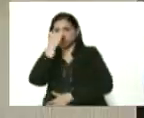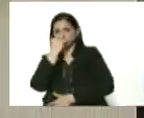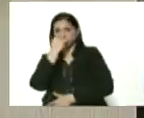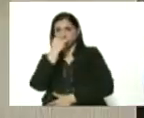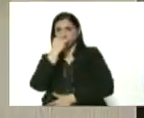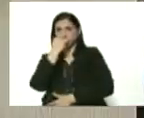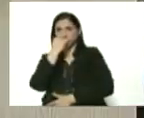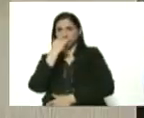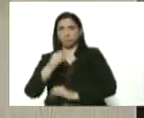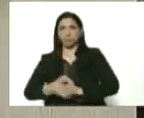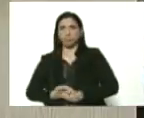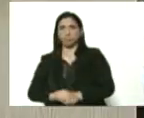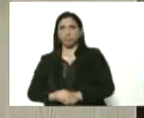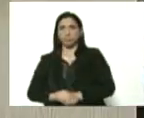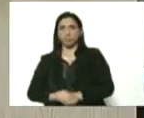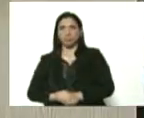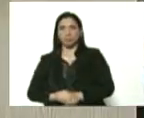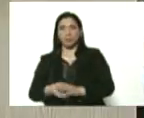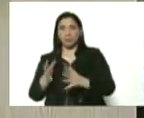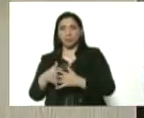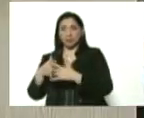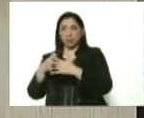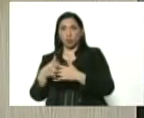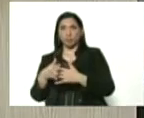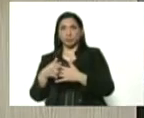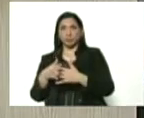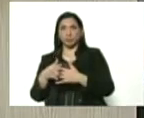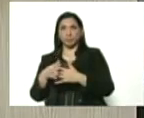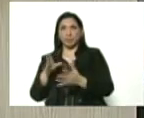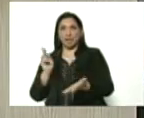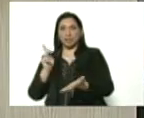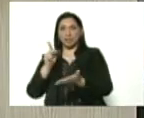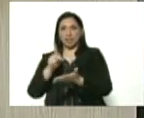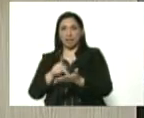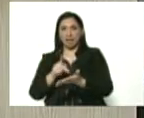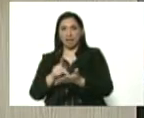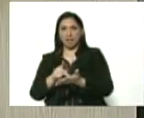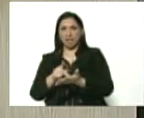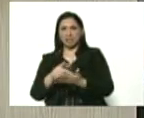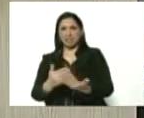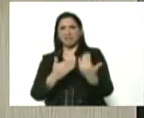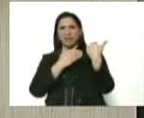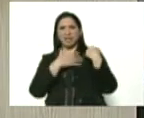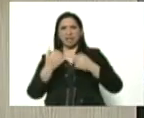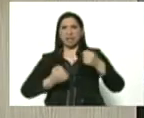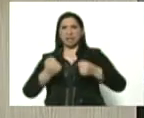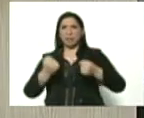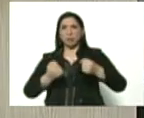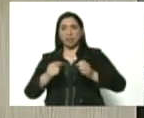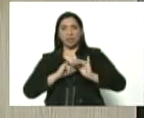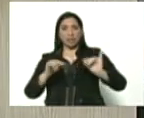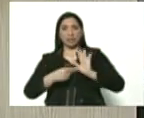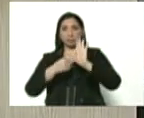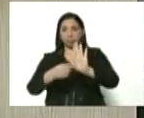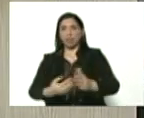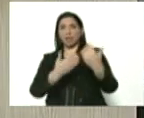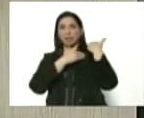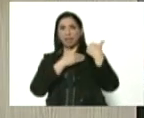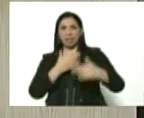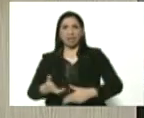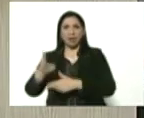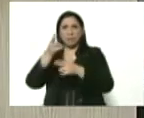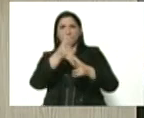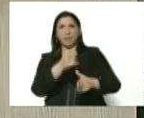mercenarios y de los gringos que iban a llegar, que se iba a encargar de las camionetas que ya les mostramos, que se iba a encargar del armamento,